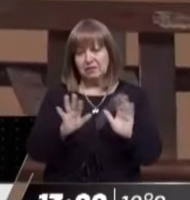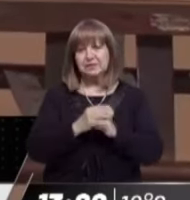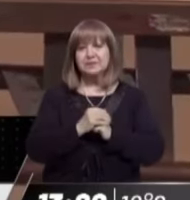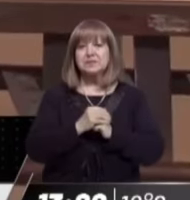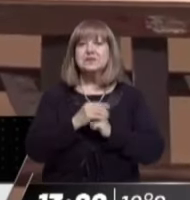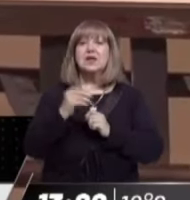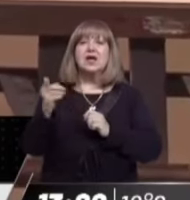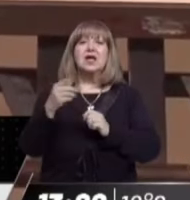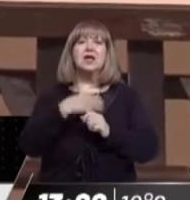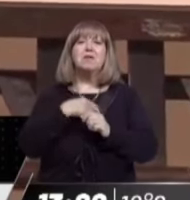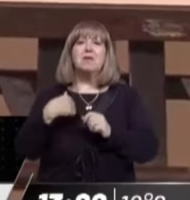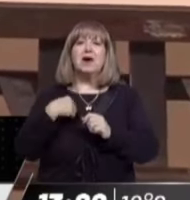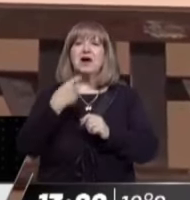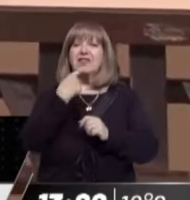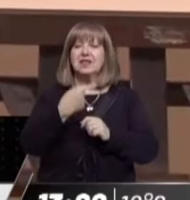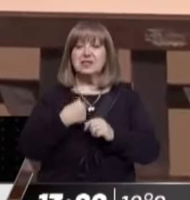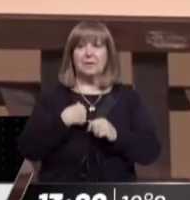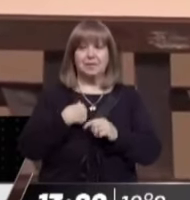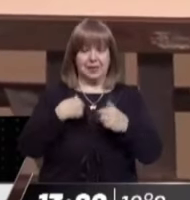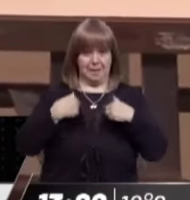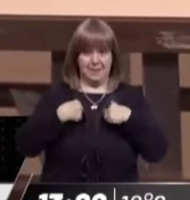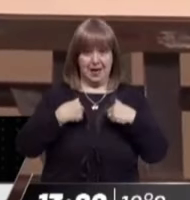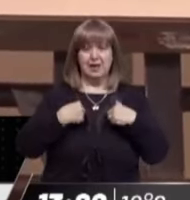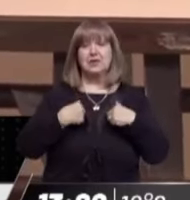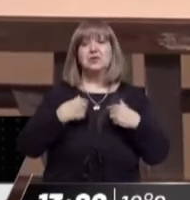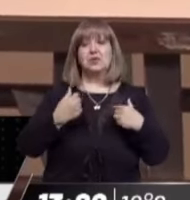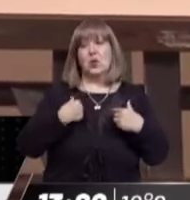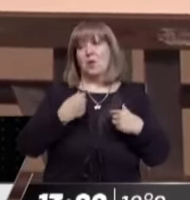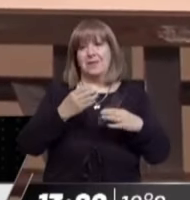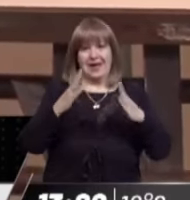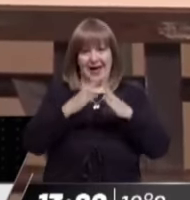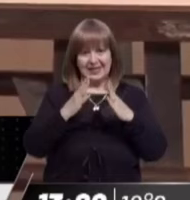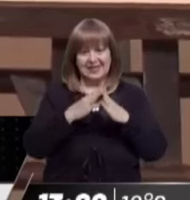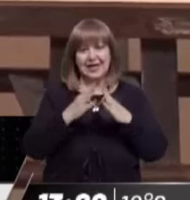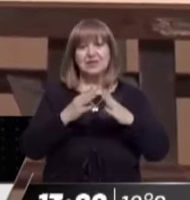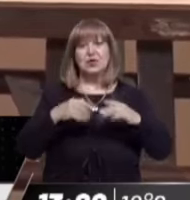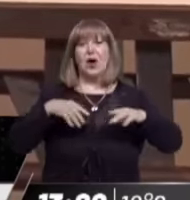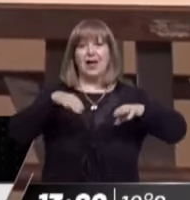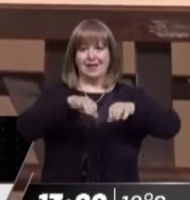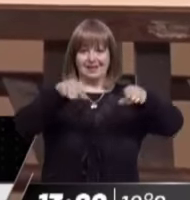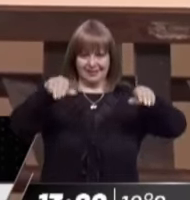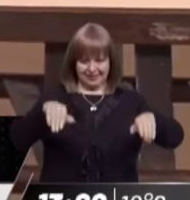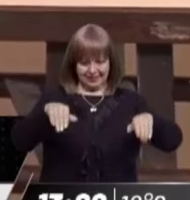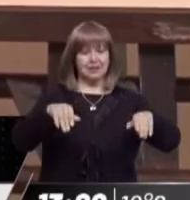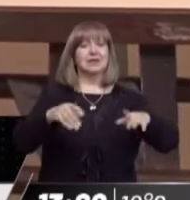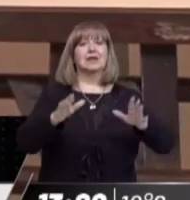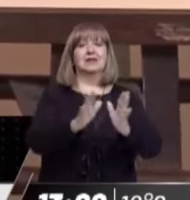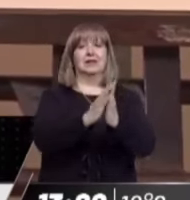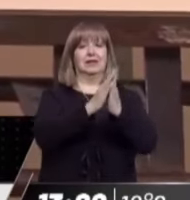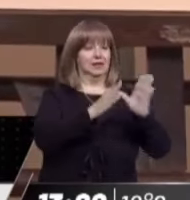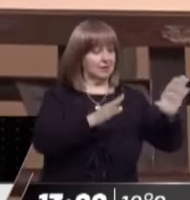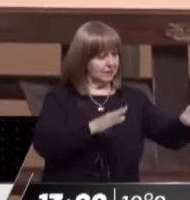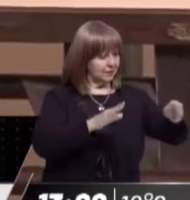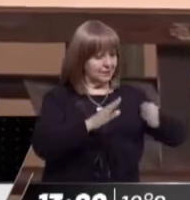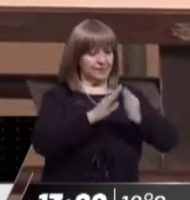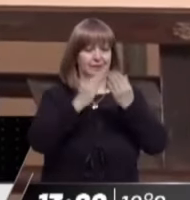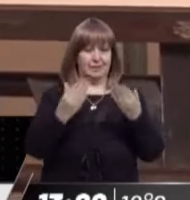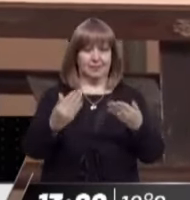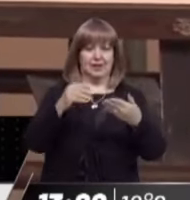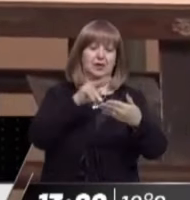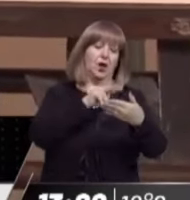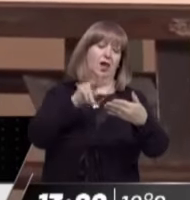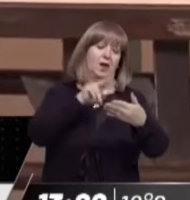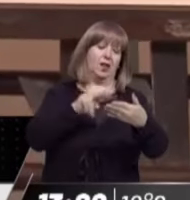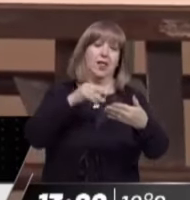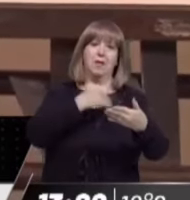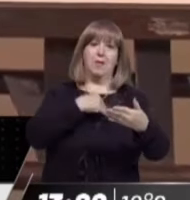lectura? Cuando yo leo en mi casa, me siento en mi sillón y mi mamá me dice, qué bueno que estés leyendo y